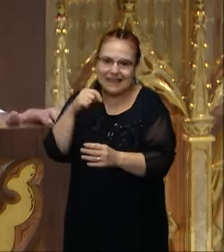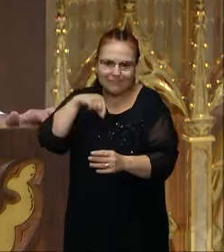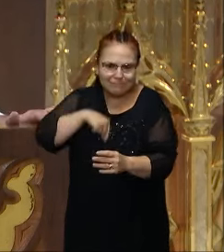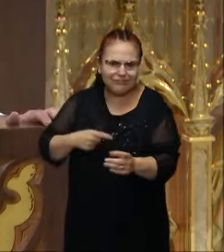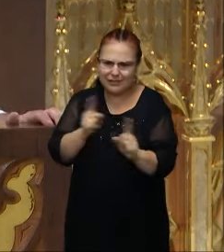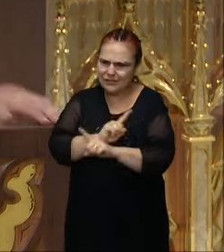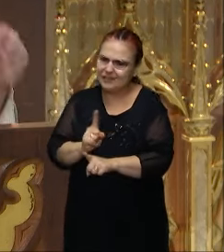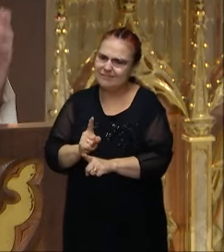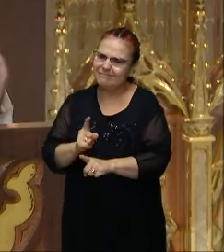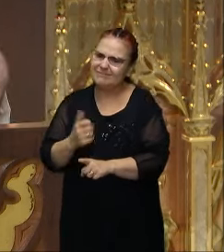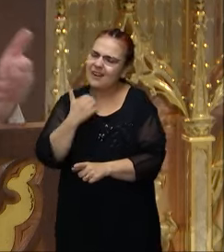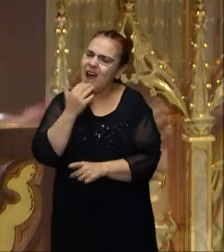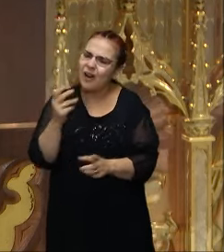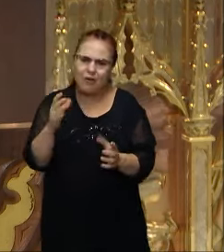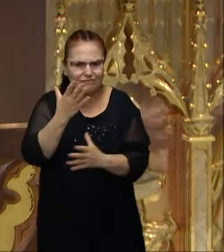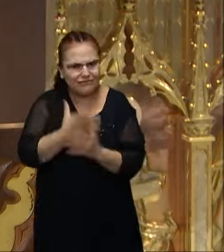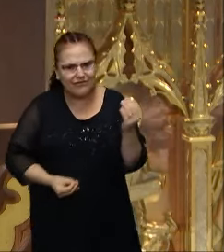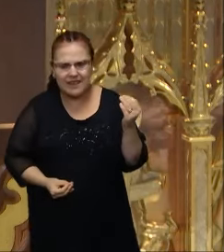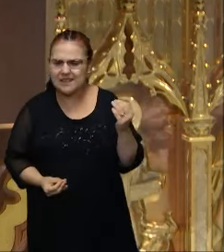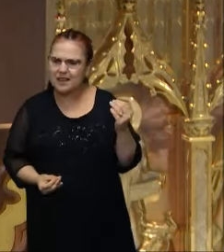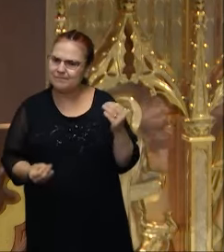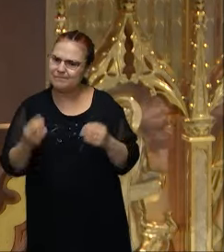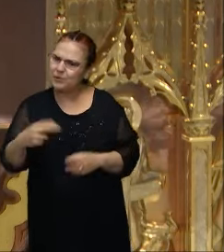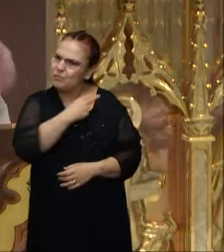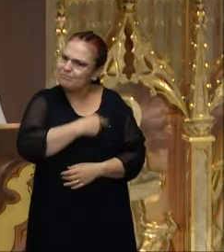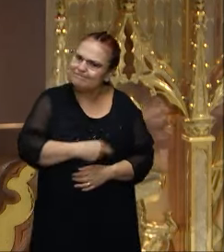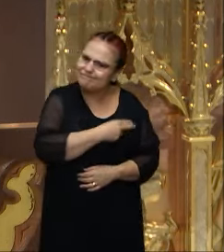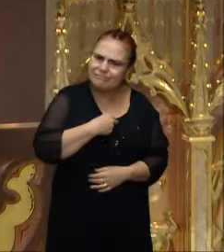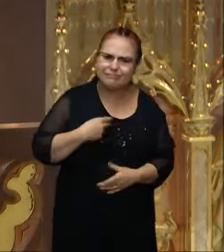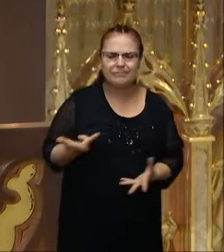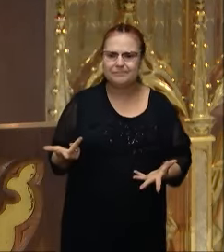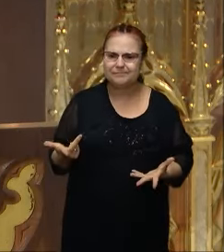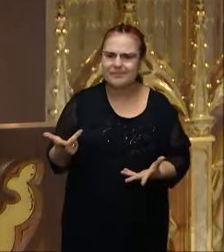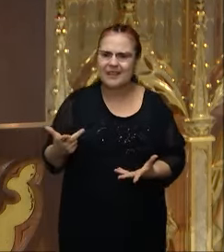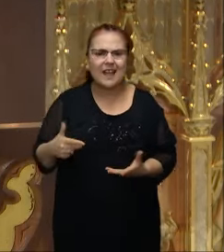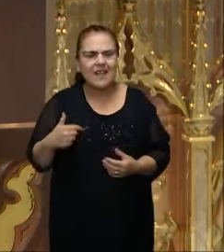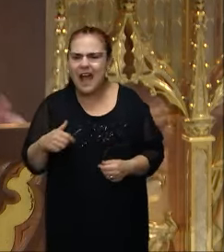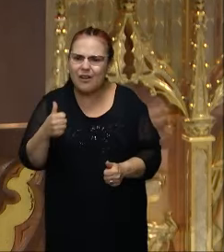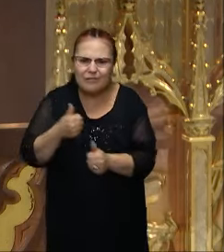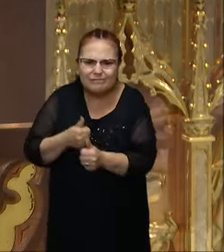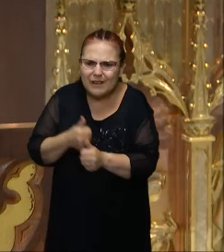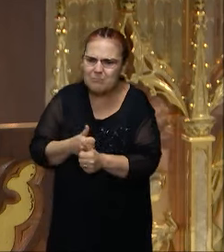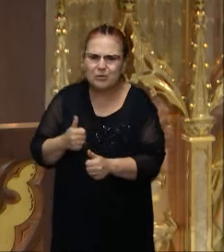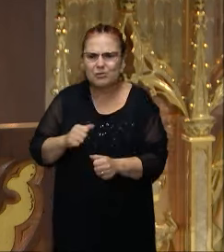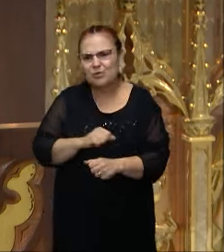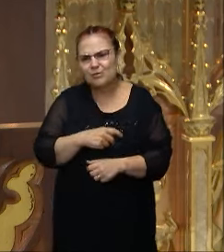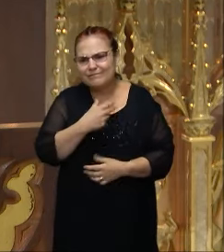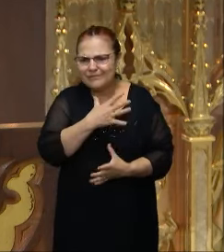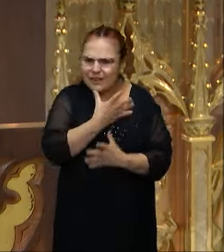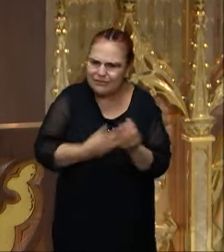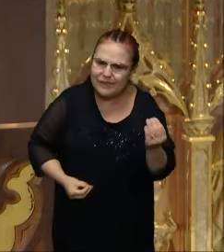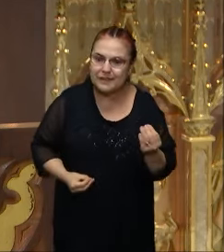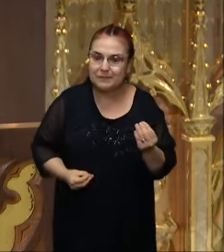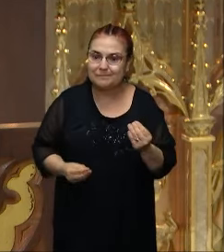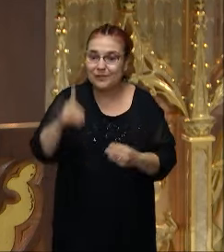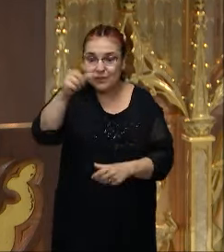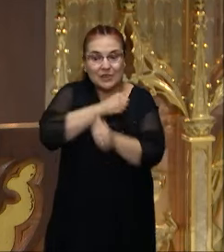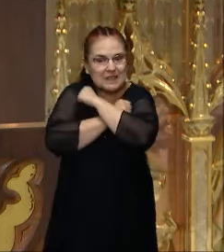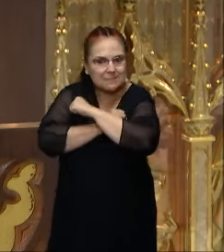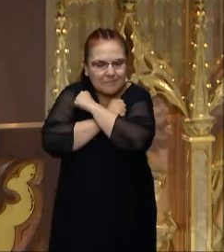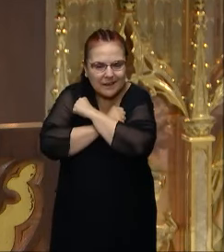en tu vida, algo falla en tu vida como cristiano, algo falla en ti como apóstol y como discípulo. Dios espera de